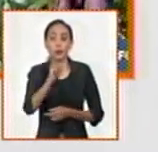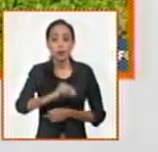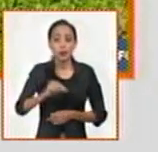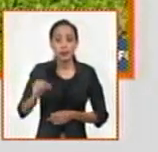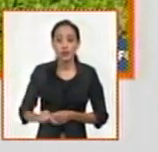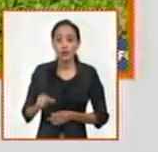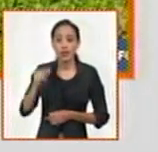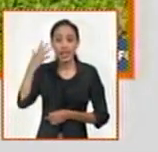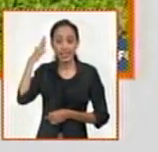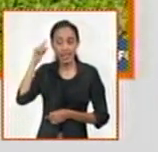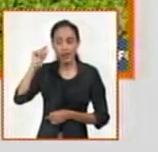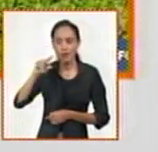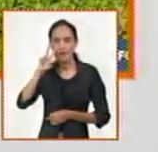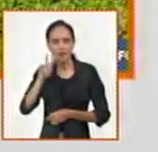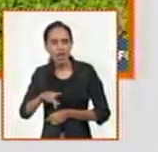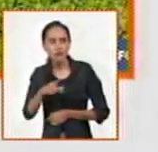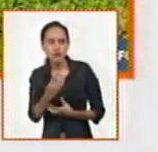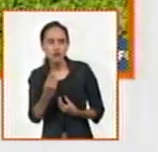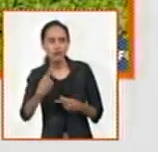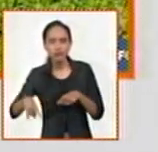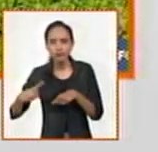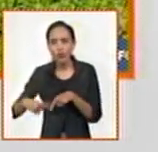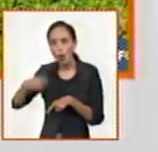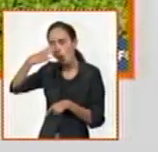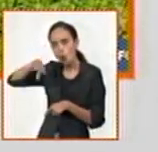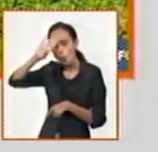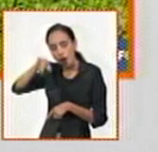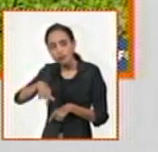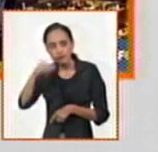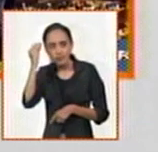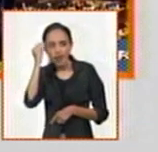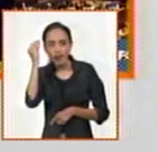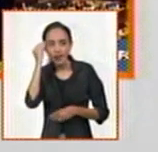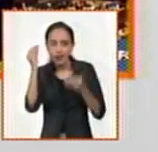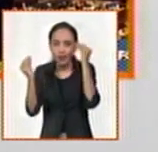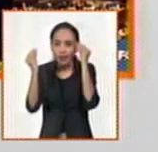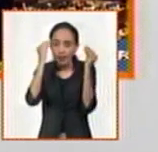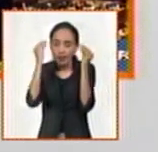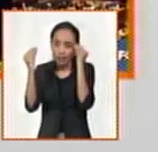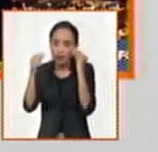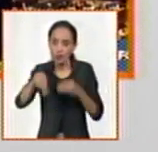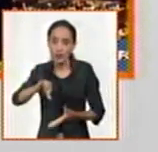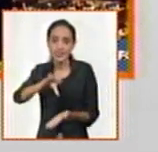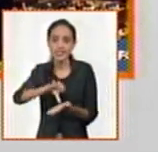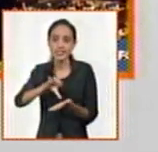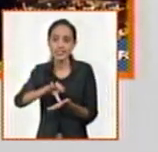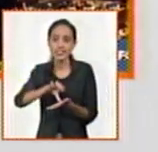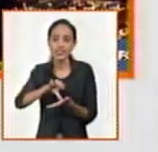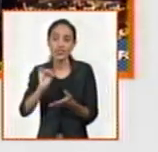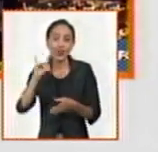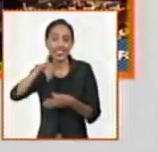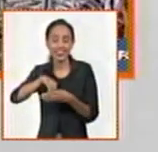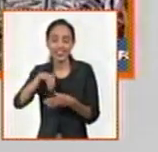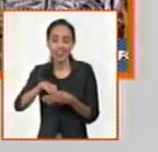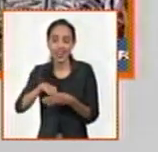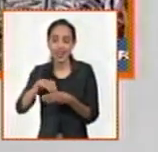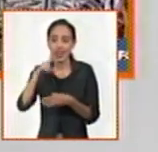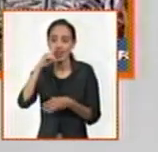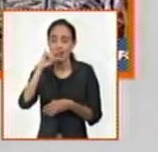que lleguen de afuera, hay mucho para aprender. Y el Centro Integral Niceto Pérez de la